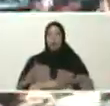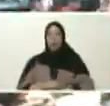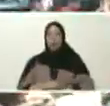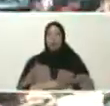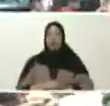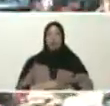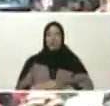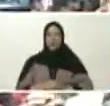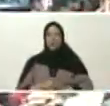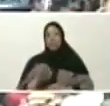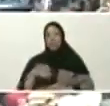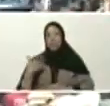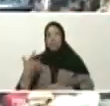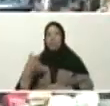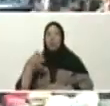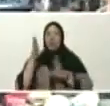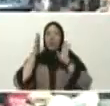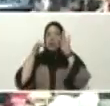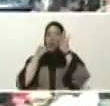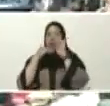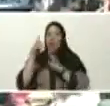y ponerse para tarea